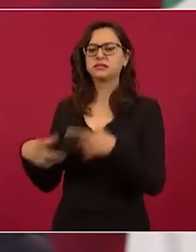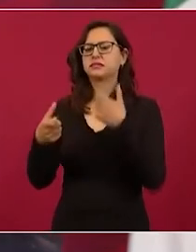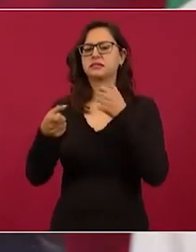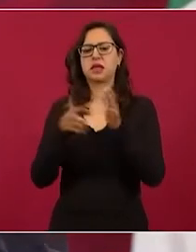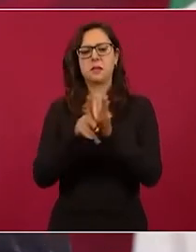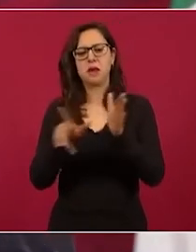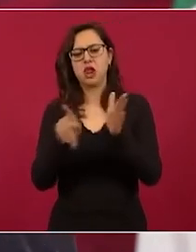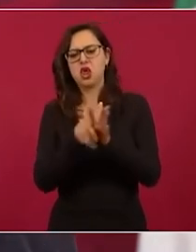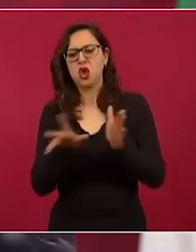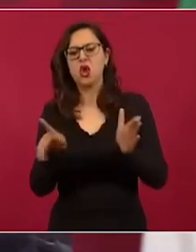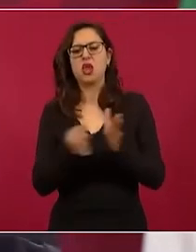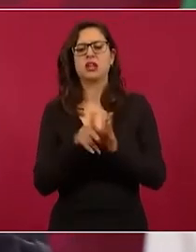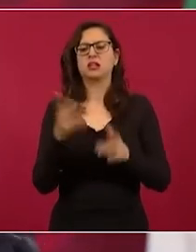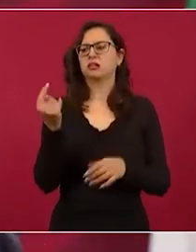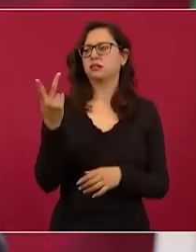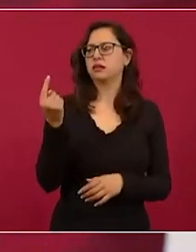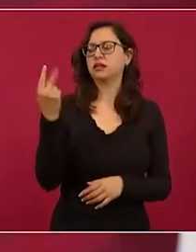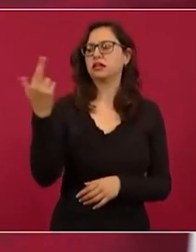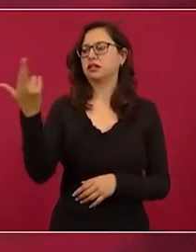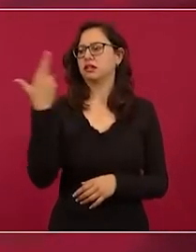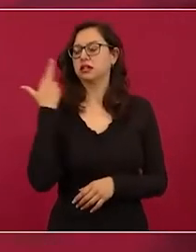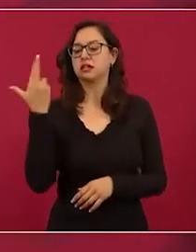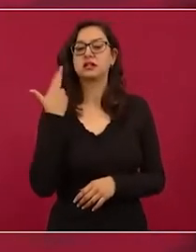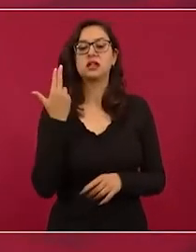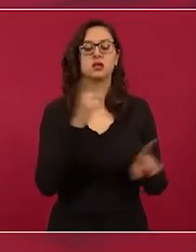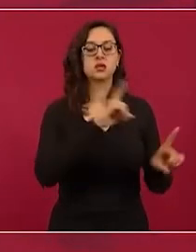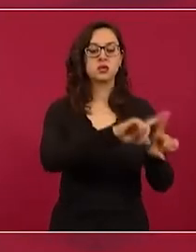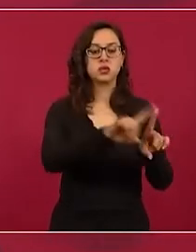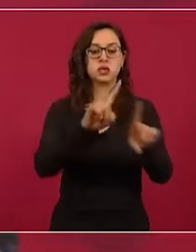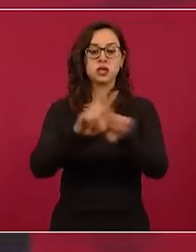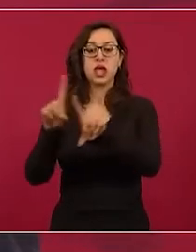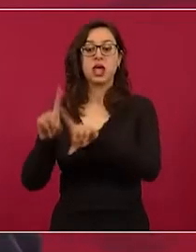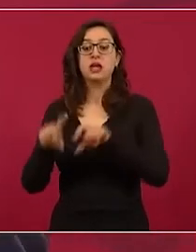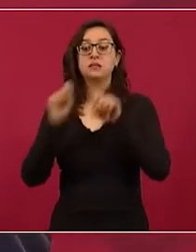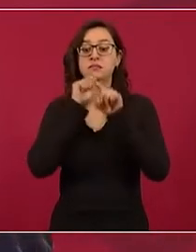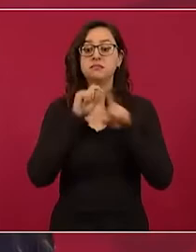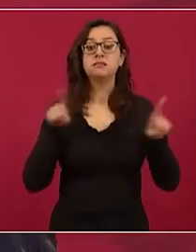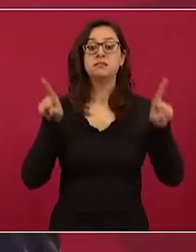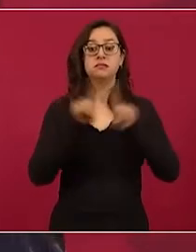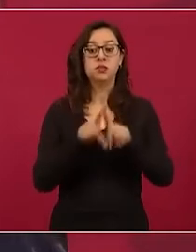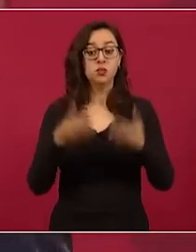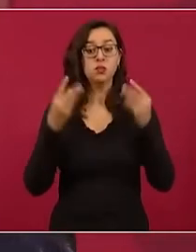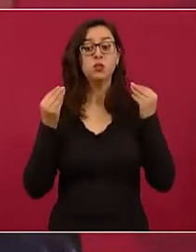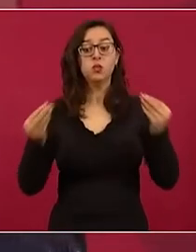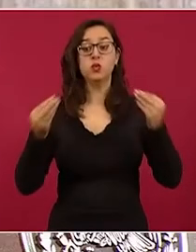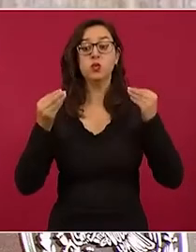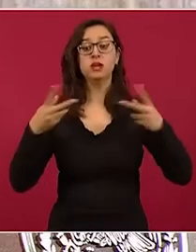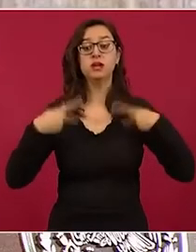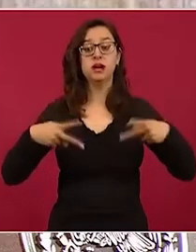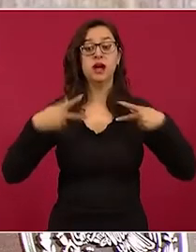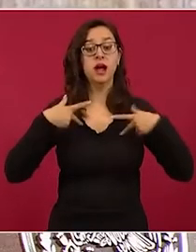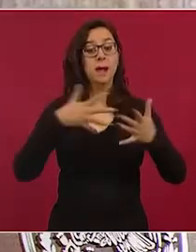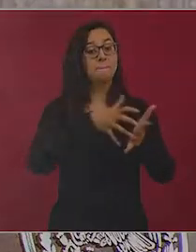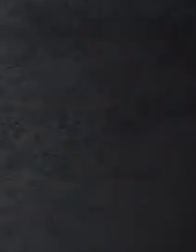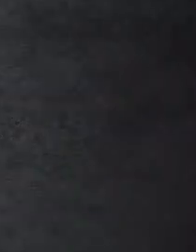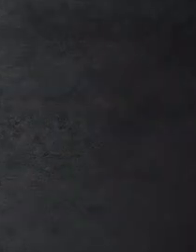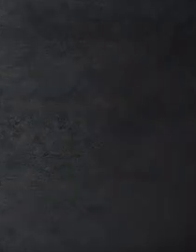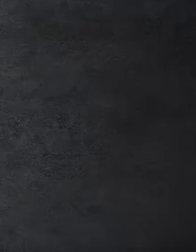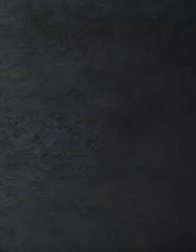periódicos, medios y millones de personas.